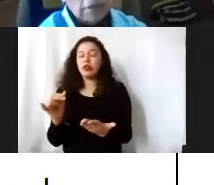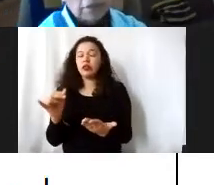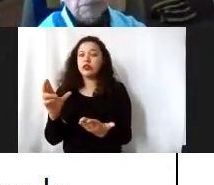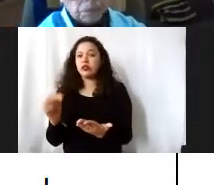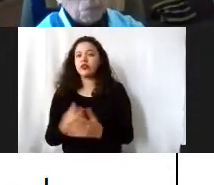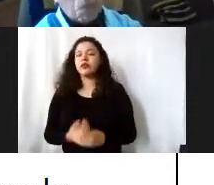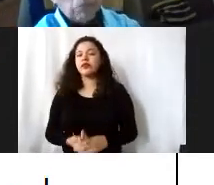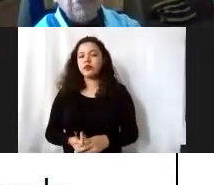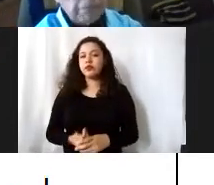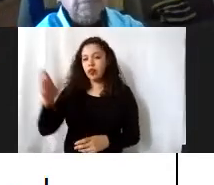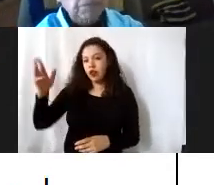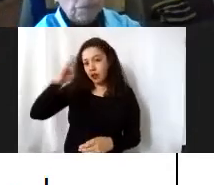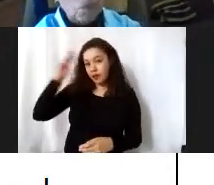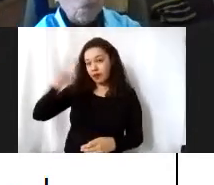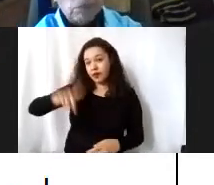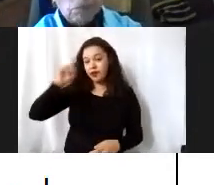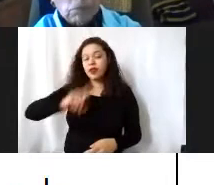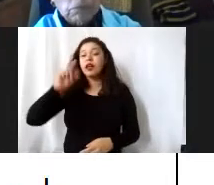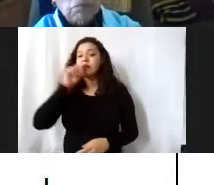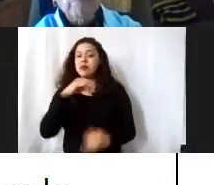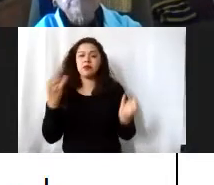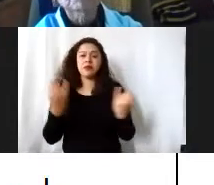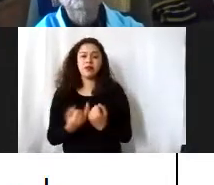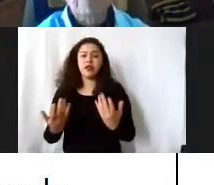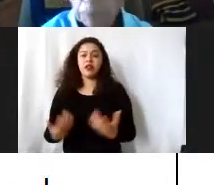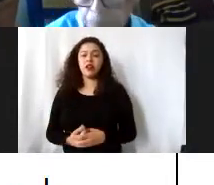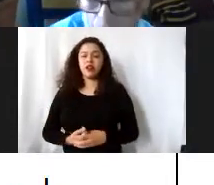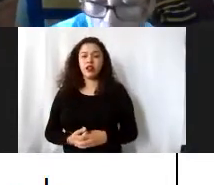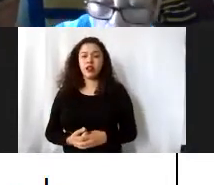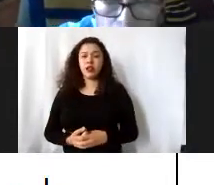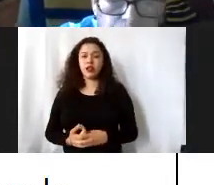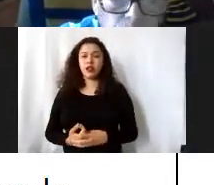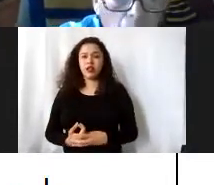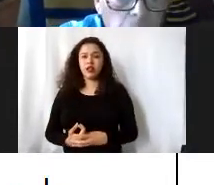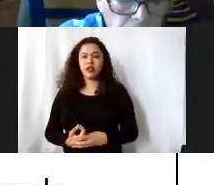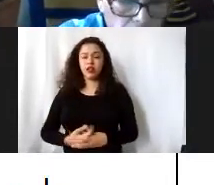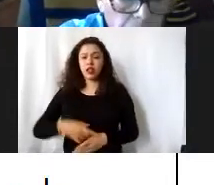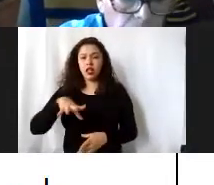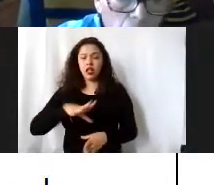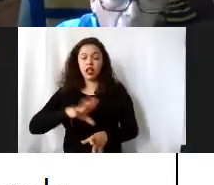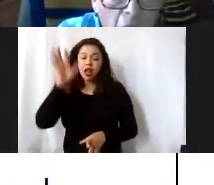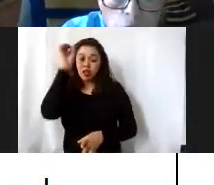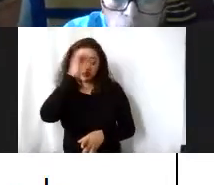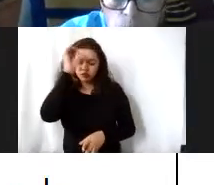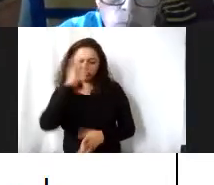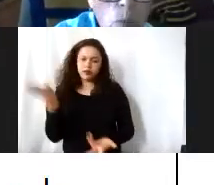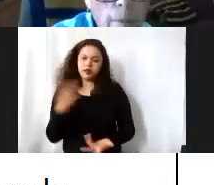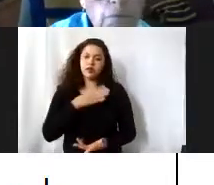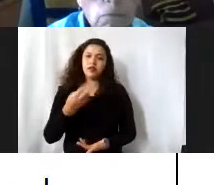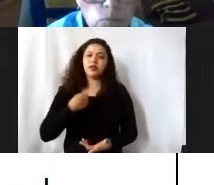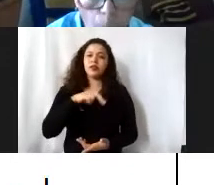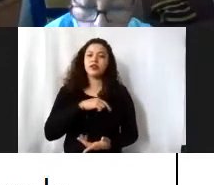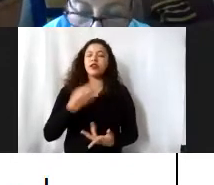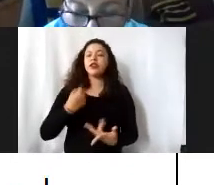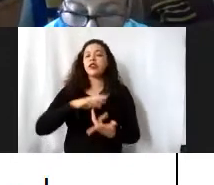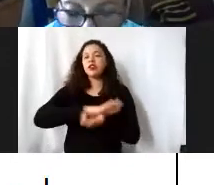Así Entonces, es, maestra, y también, bueno, creo cabe la observación que, bueno, nos hemos